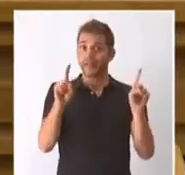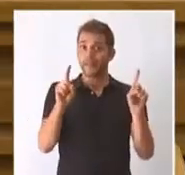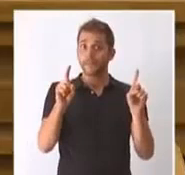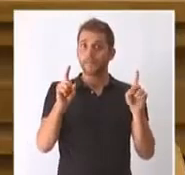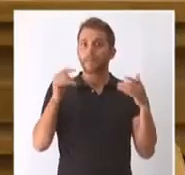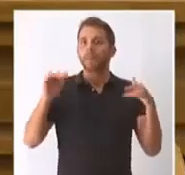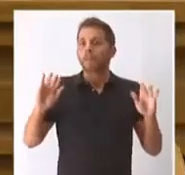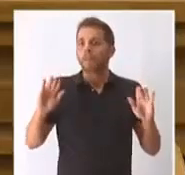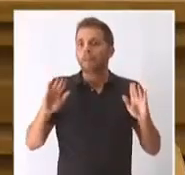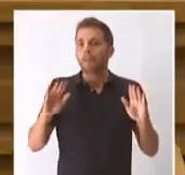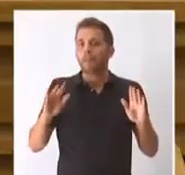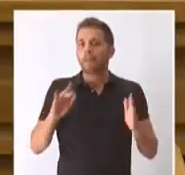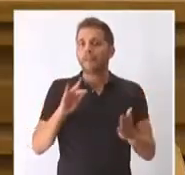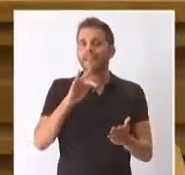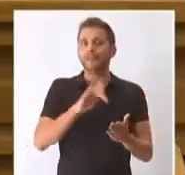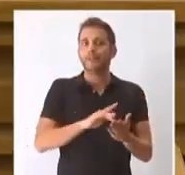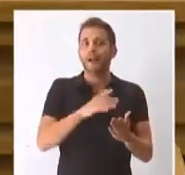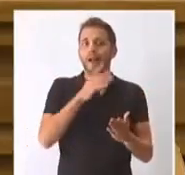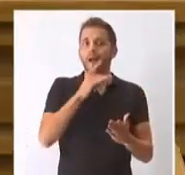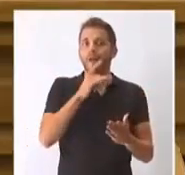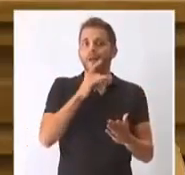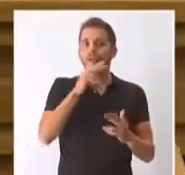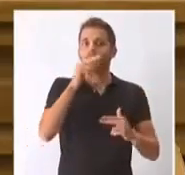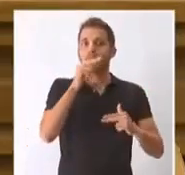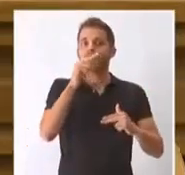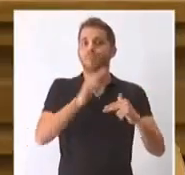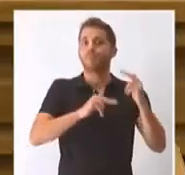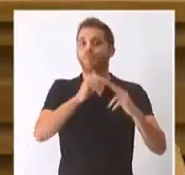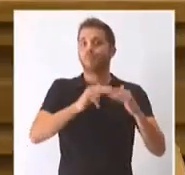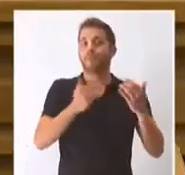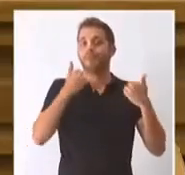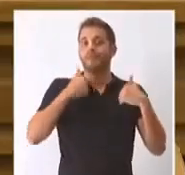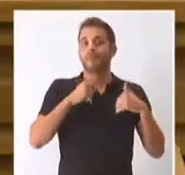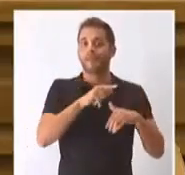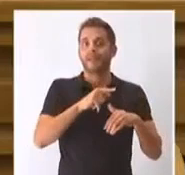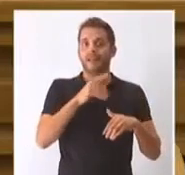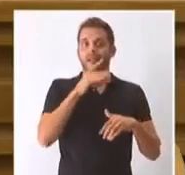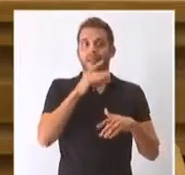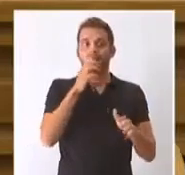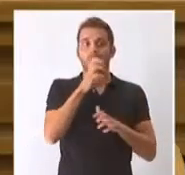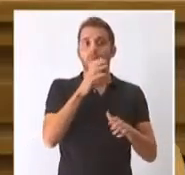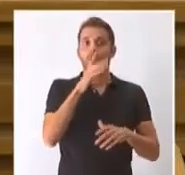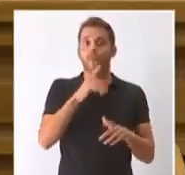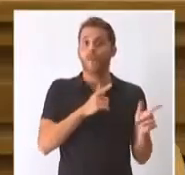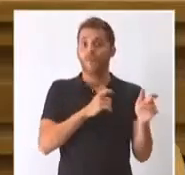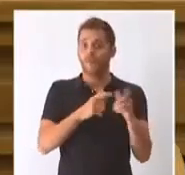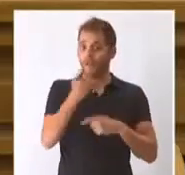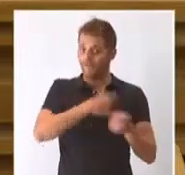los promotores los están reclamando hasta hasta por venta de armas no